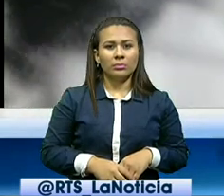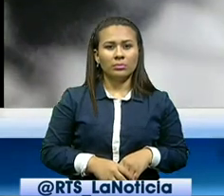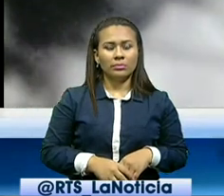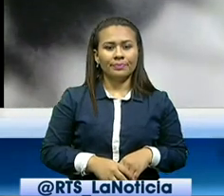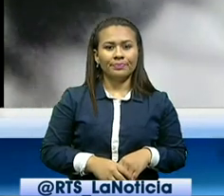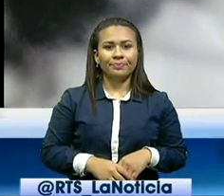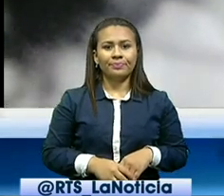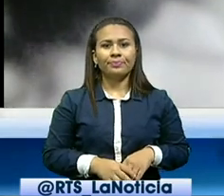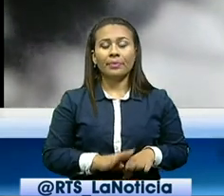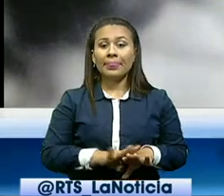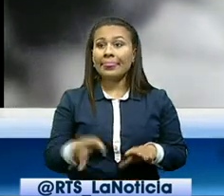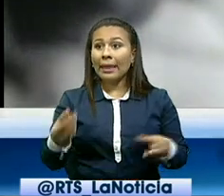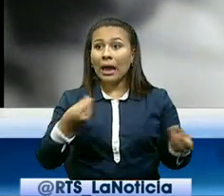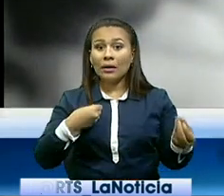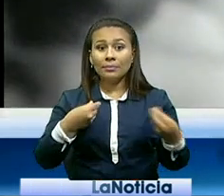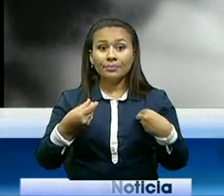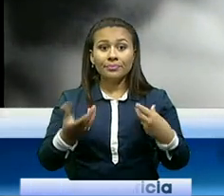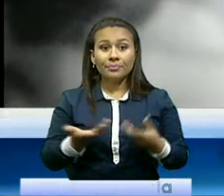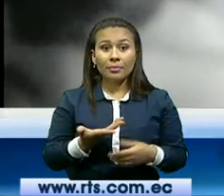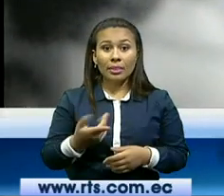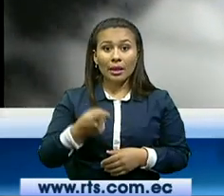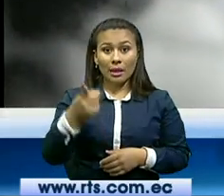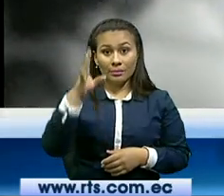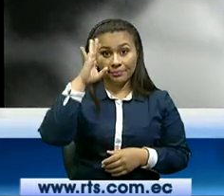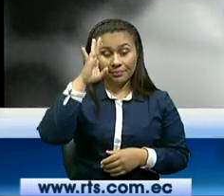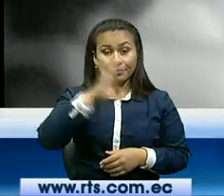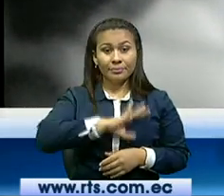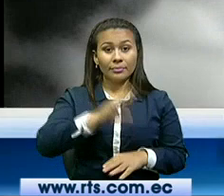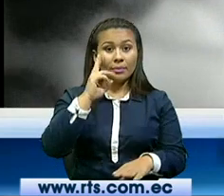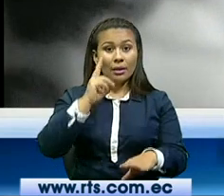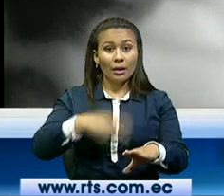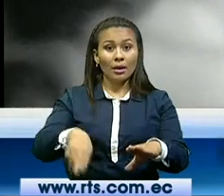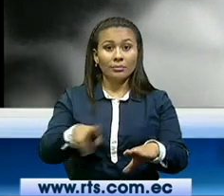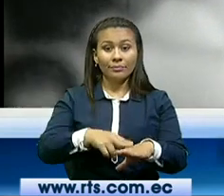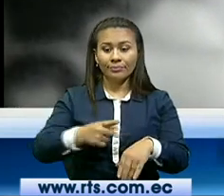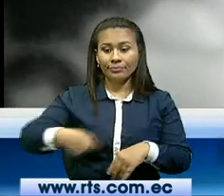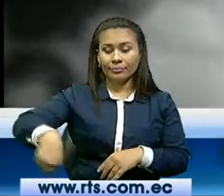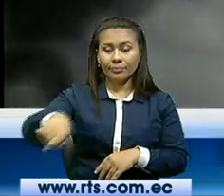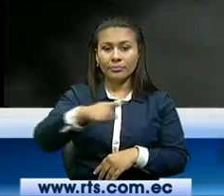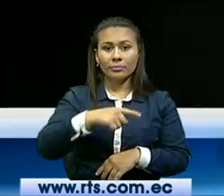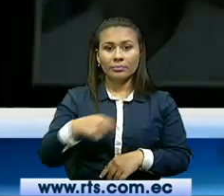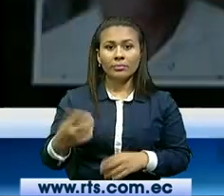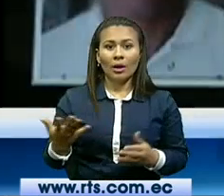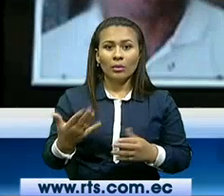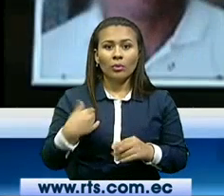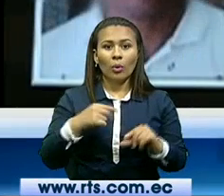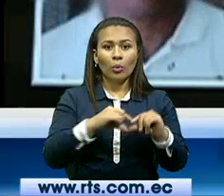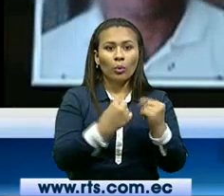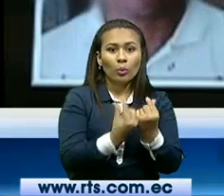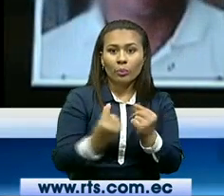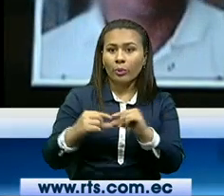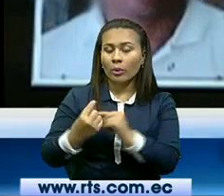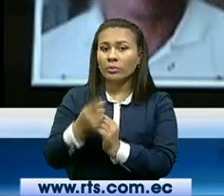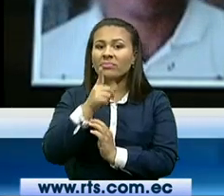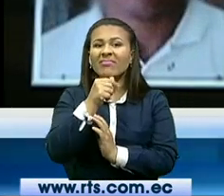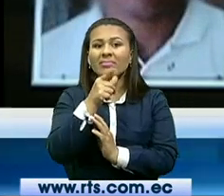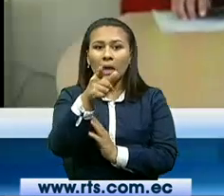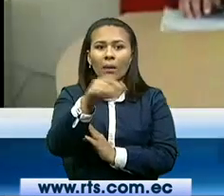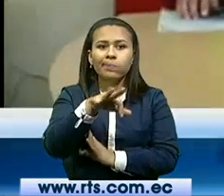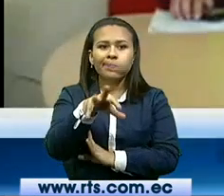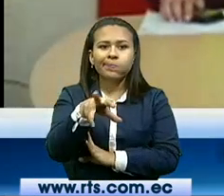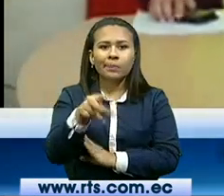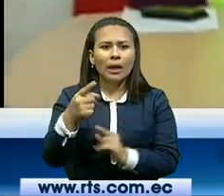Se trata de la evidencia que utilizó la Policía Nacional en la zona 5 para dar con un grupo de sospechosos que habrían asaltado